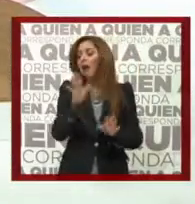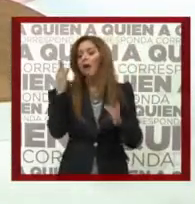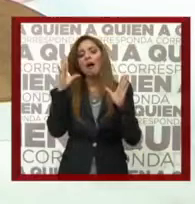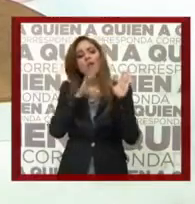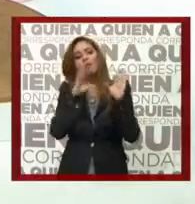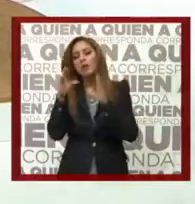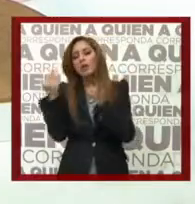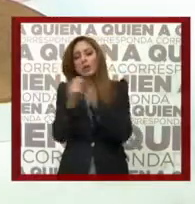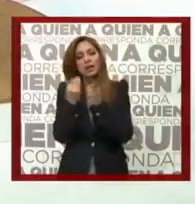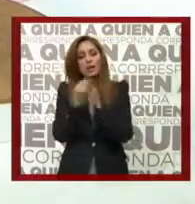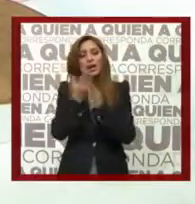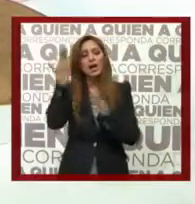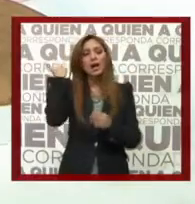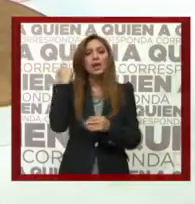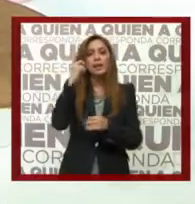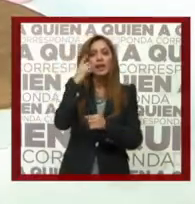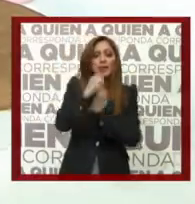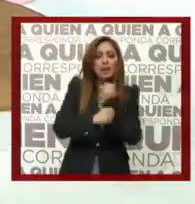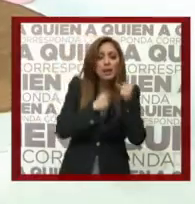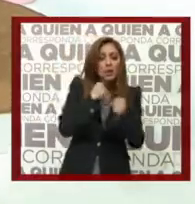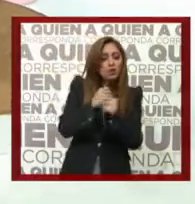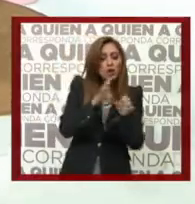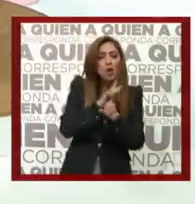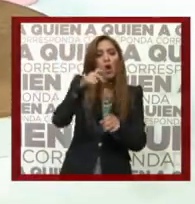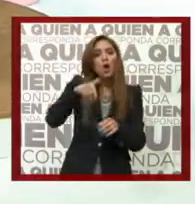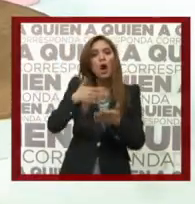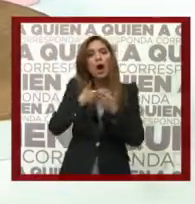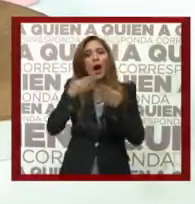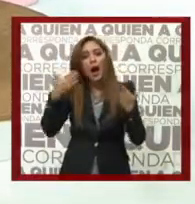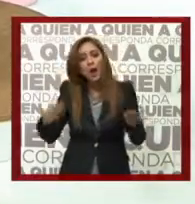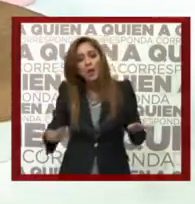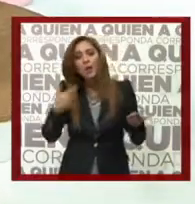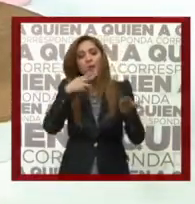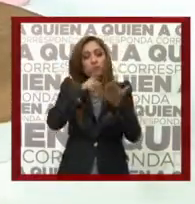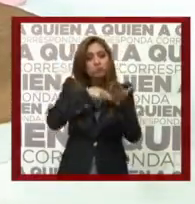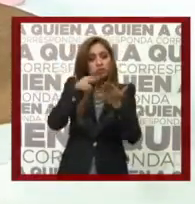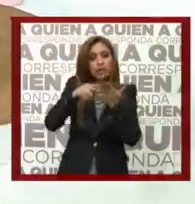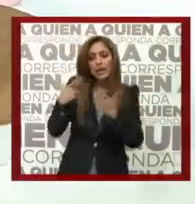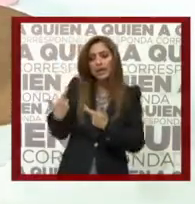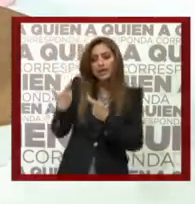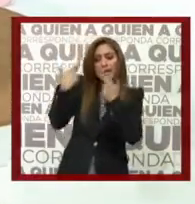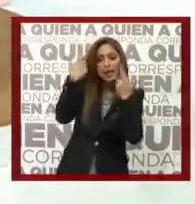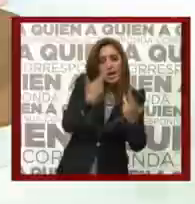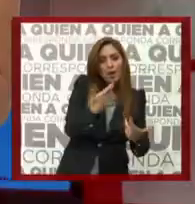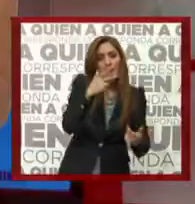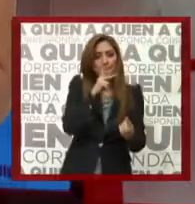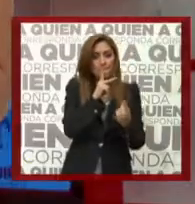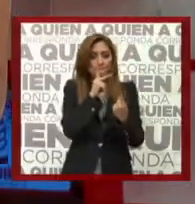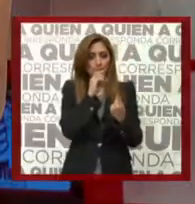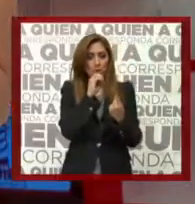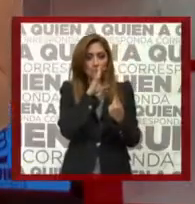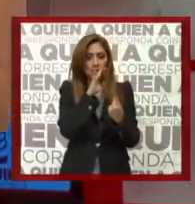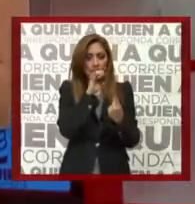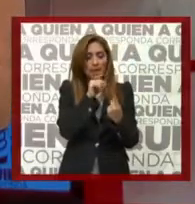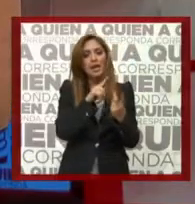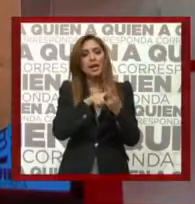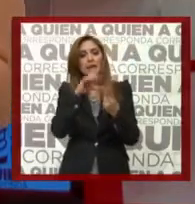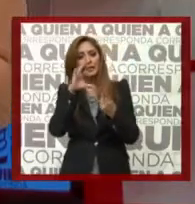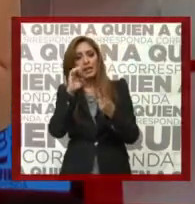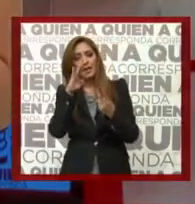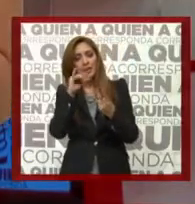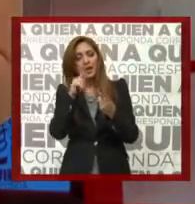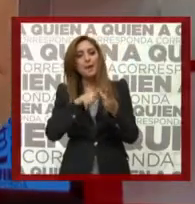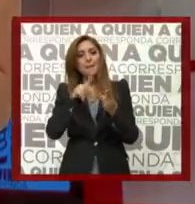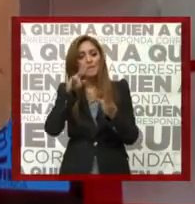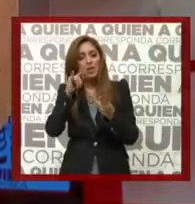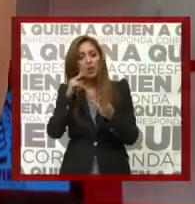estuvo dando clases durante 30 años, pero ahora se dedica solamente a hacer los regalos en porcelana, cerámica o vidrio, pintado totalmente a mano. A mí se me